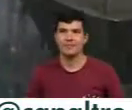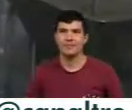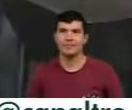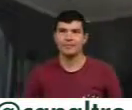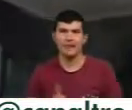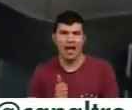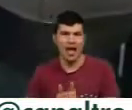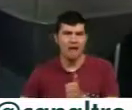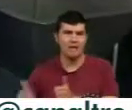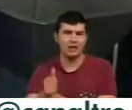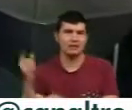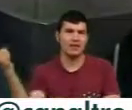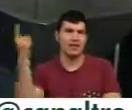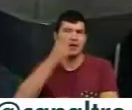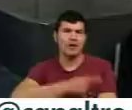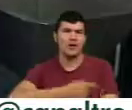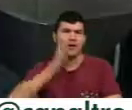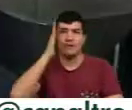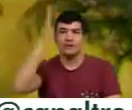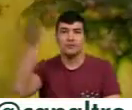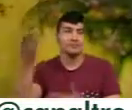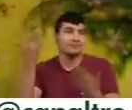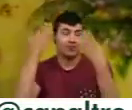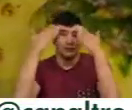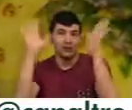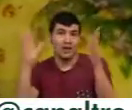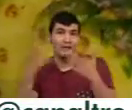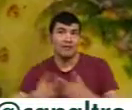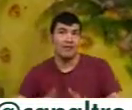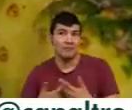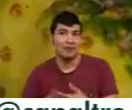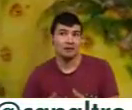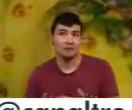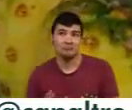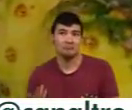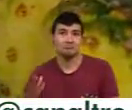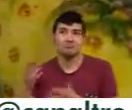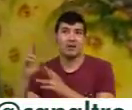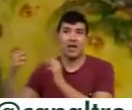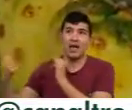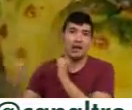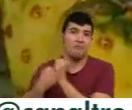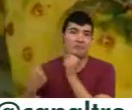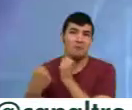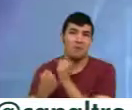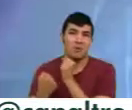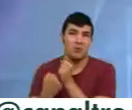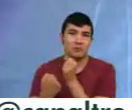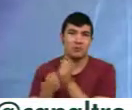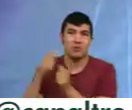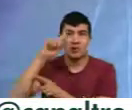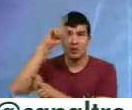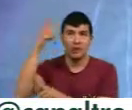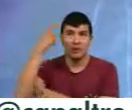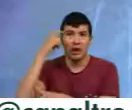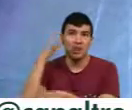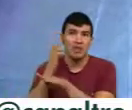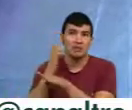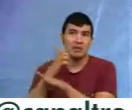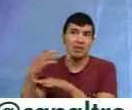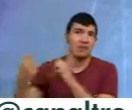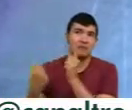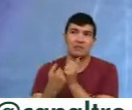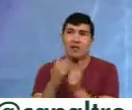Avanza la jornada y el futuro es incierto para la empresa, pues no recibe ingresos por falta de apoyo de entidades del